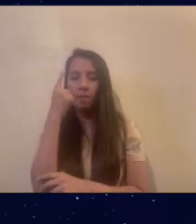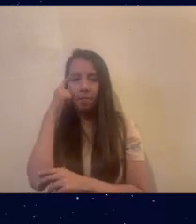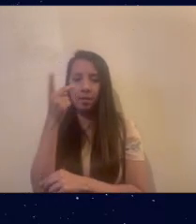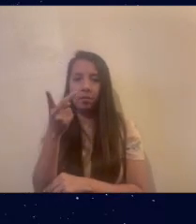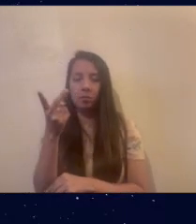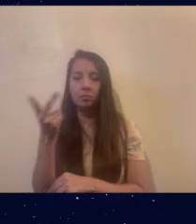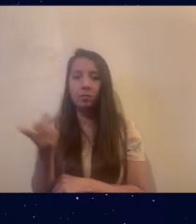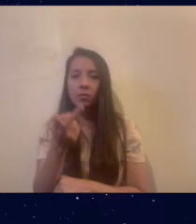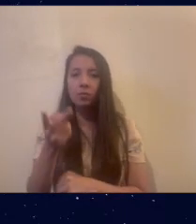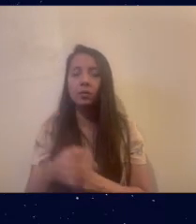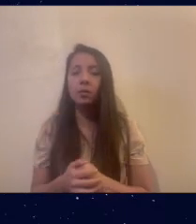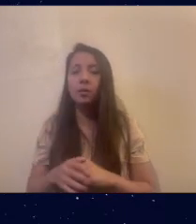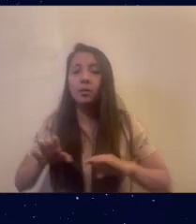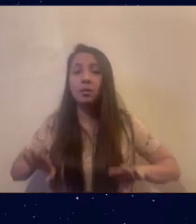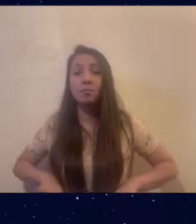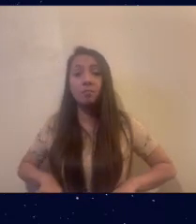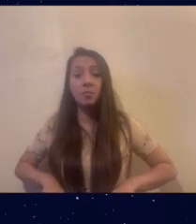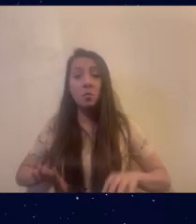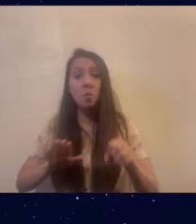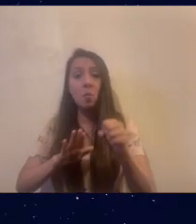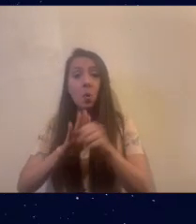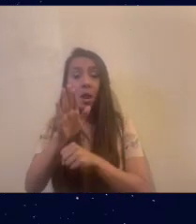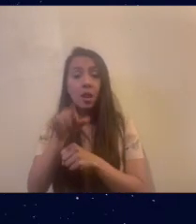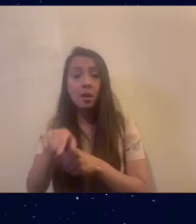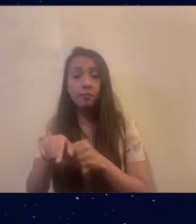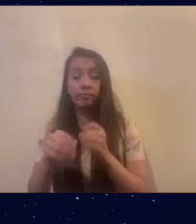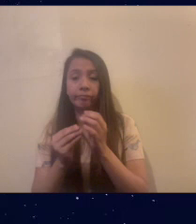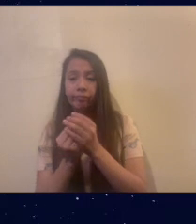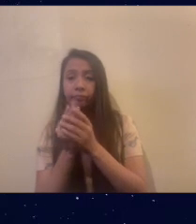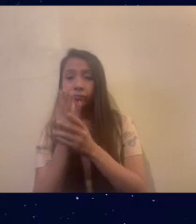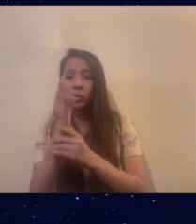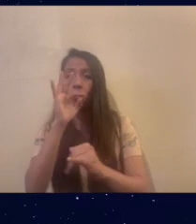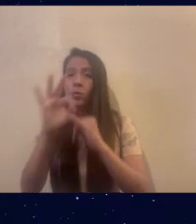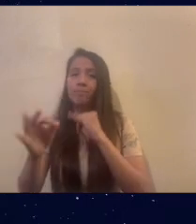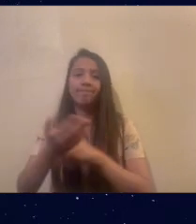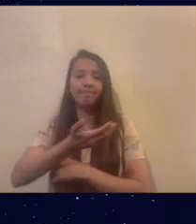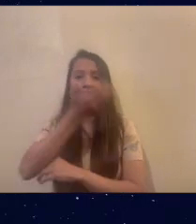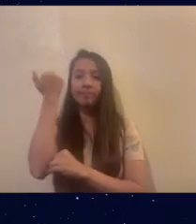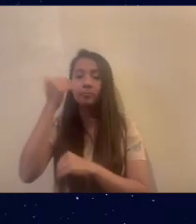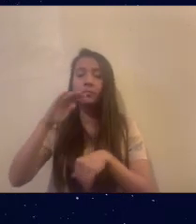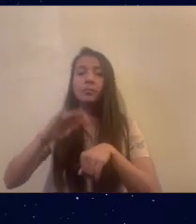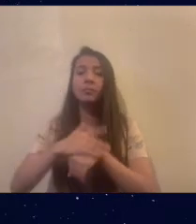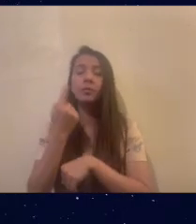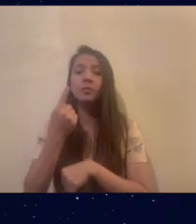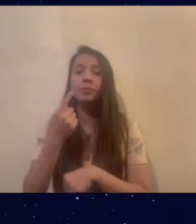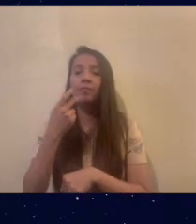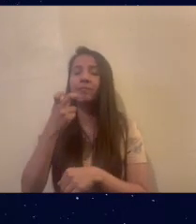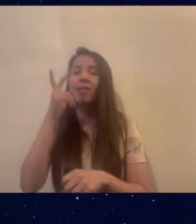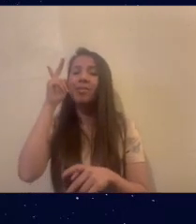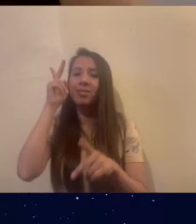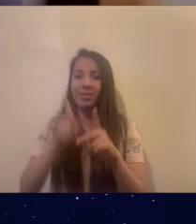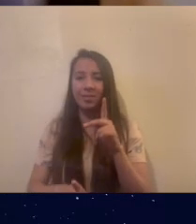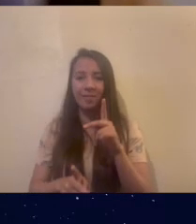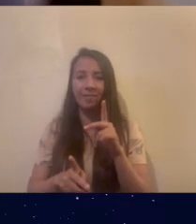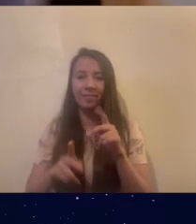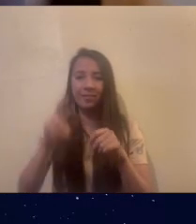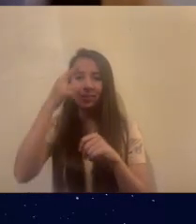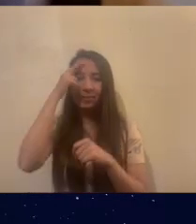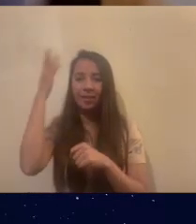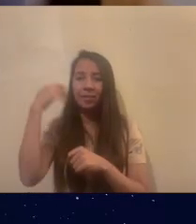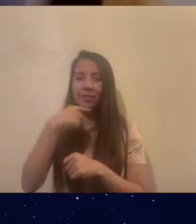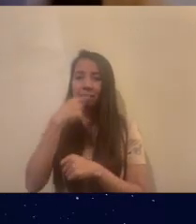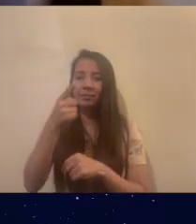respuesta, no sabemos cuáles son las características de crecimiento y producción final, porque lo tuvimos que suspender en